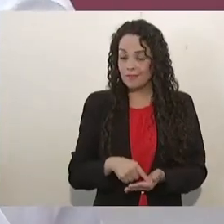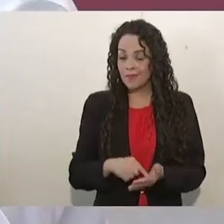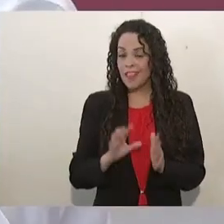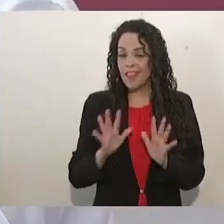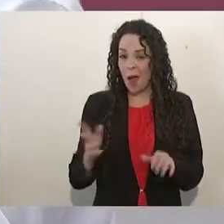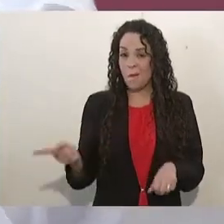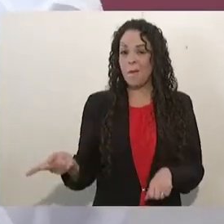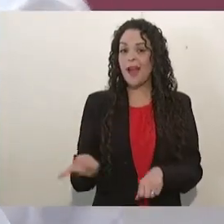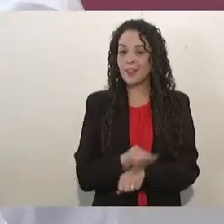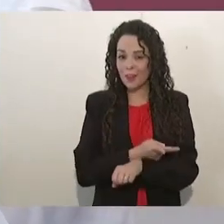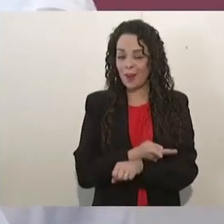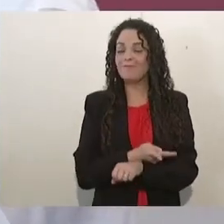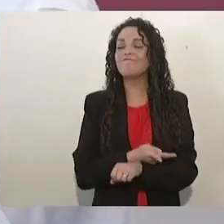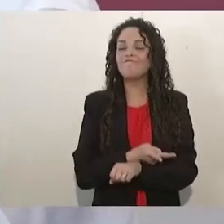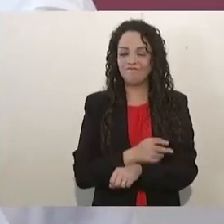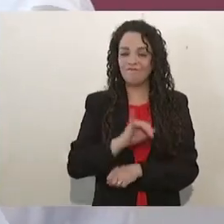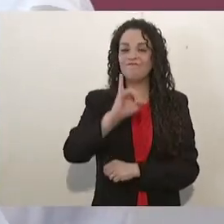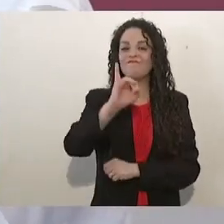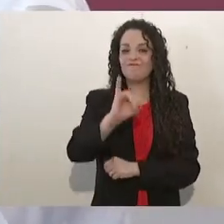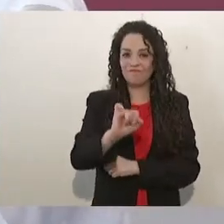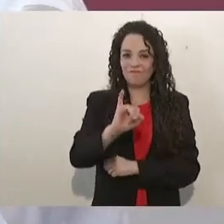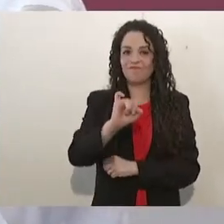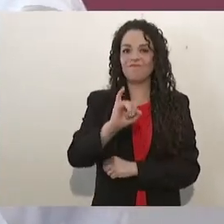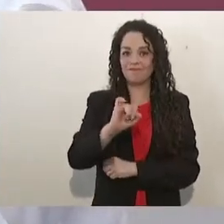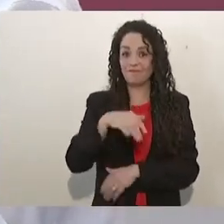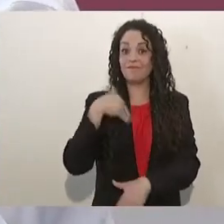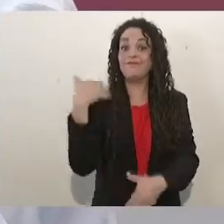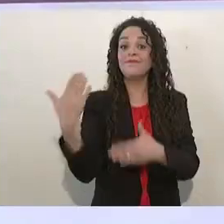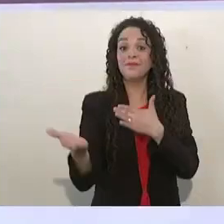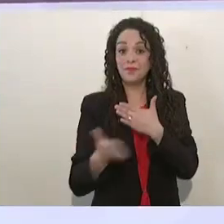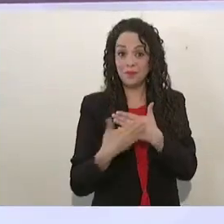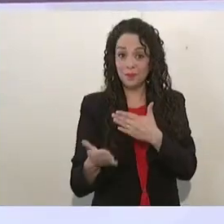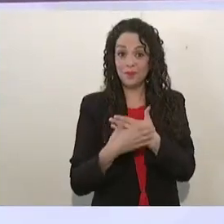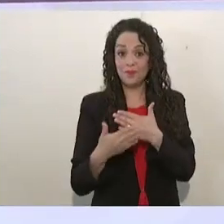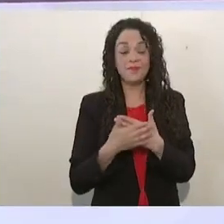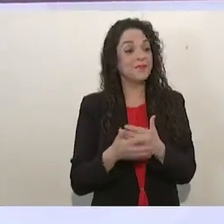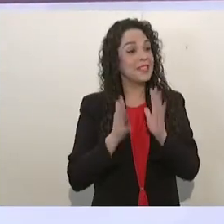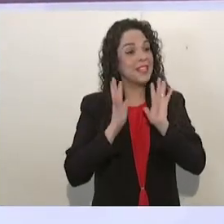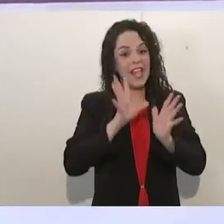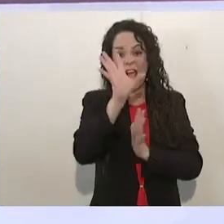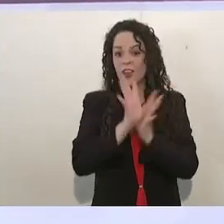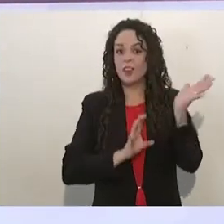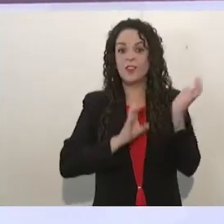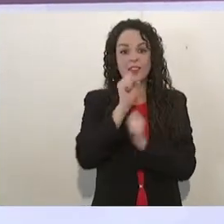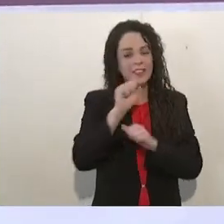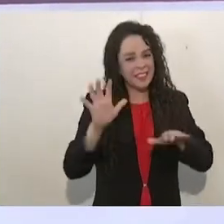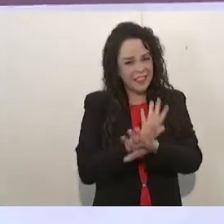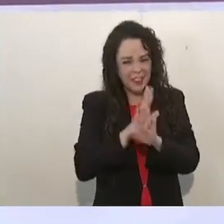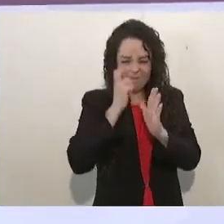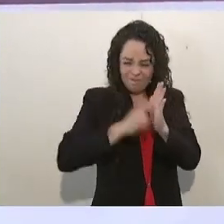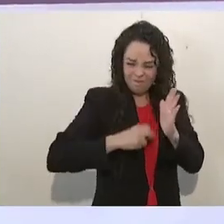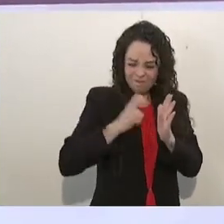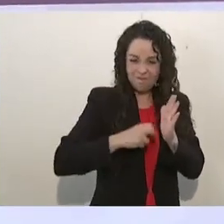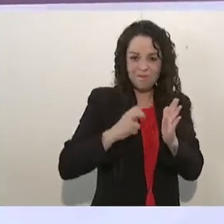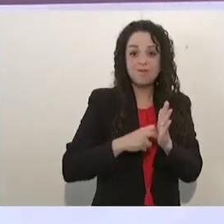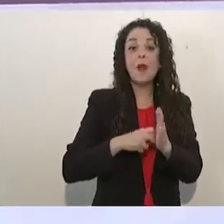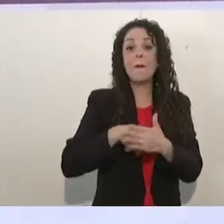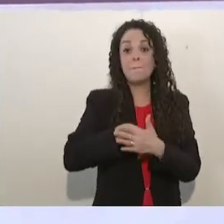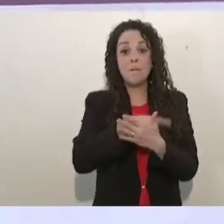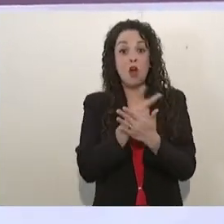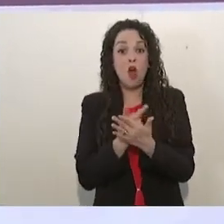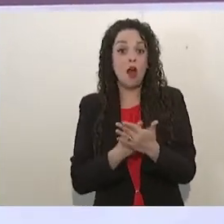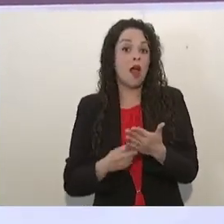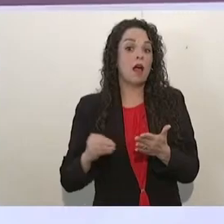Se logró, y ahí vienen las reformas para que los programas se conviertan en